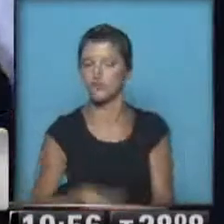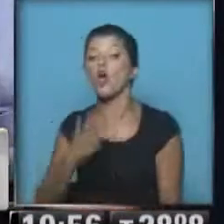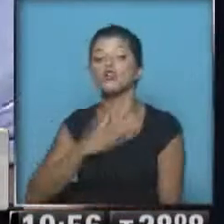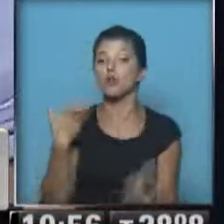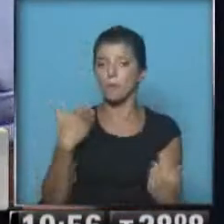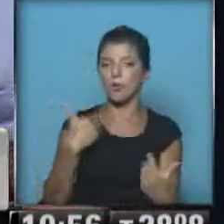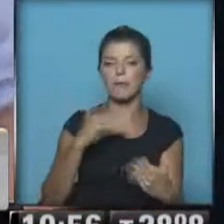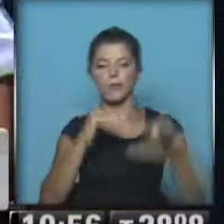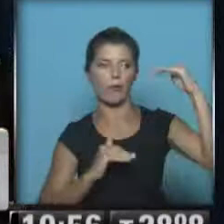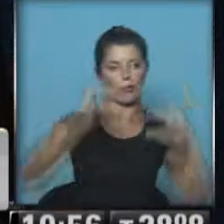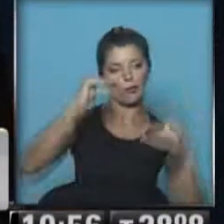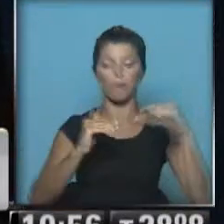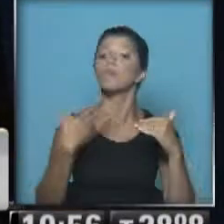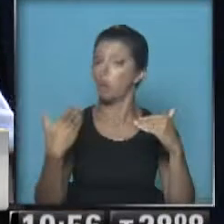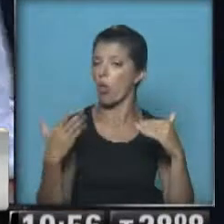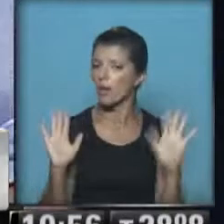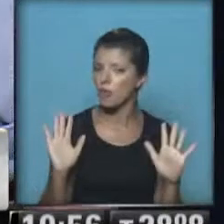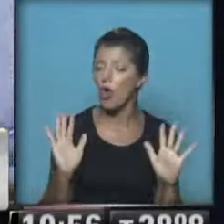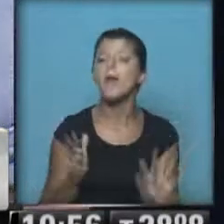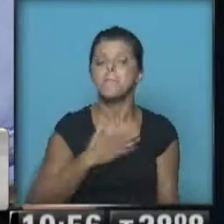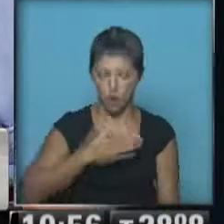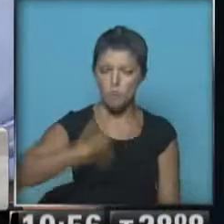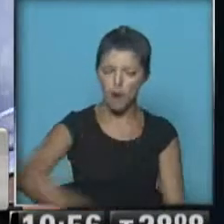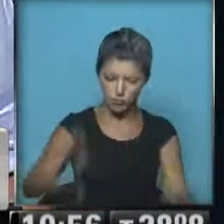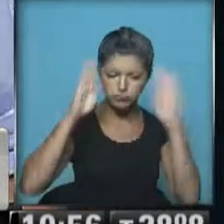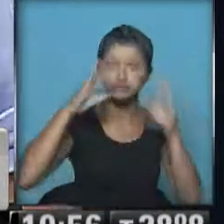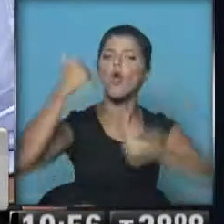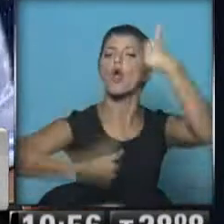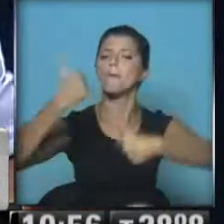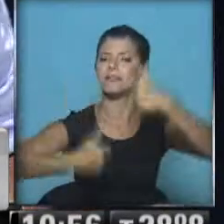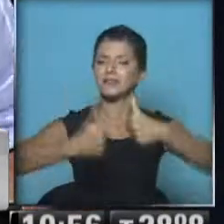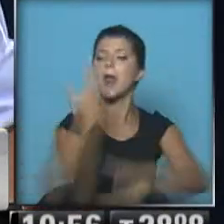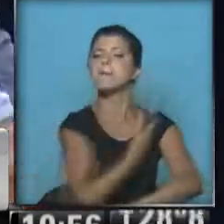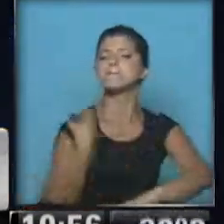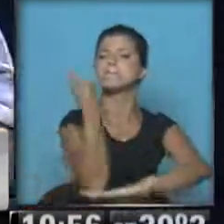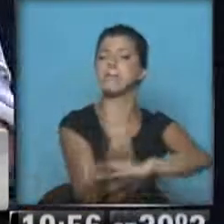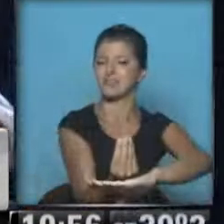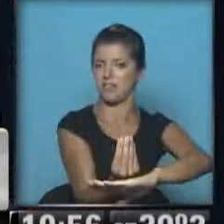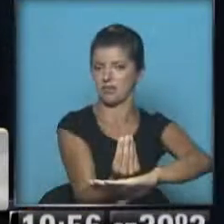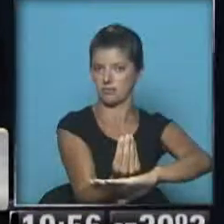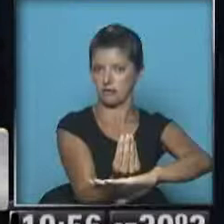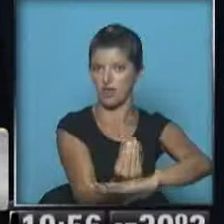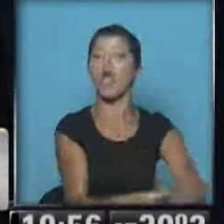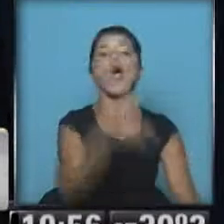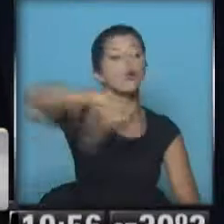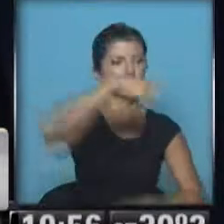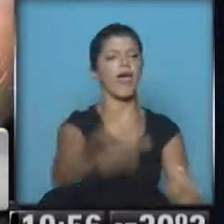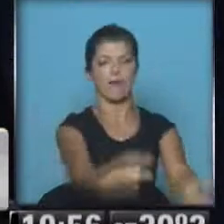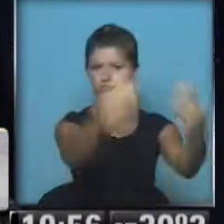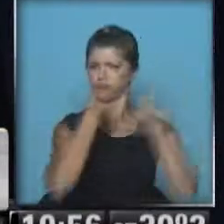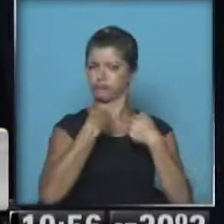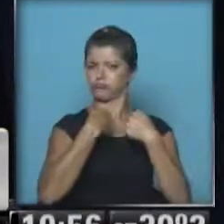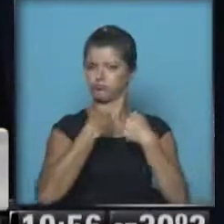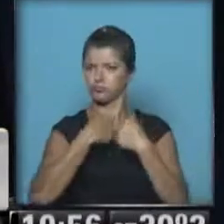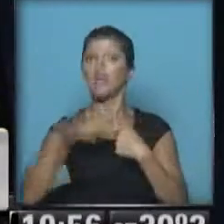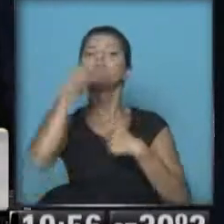más abajo, más arriba, pero vamos a competir por la presidencia de la nación. Me van a acompañar ustedes y